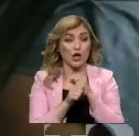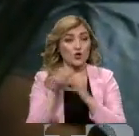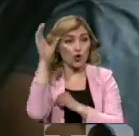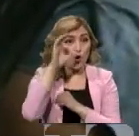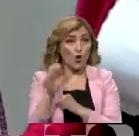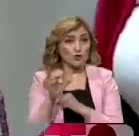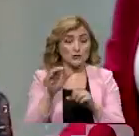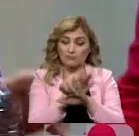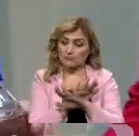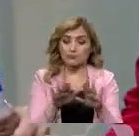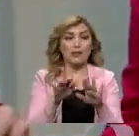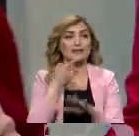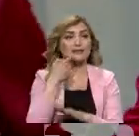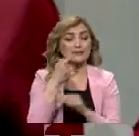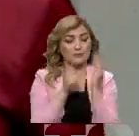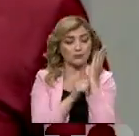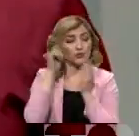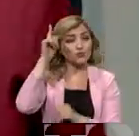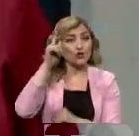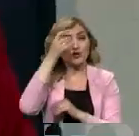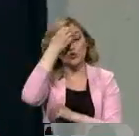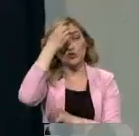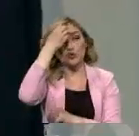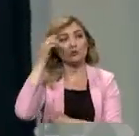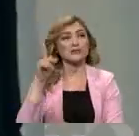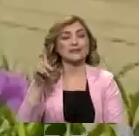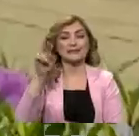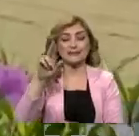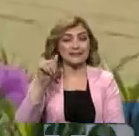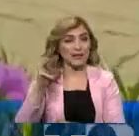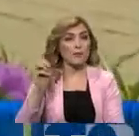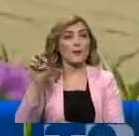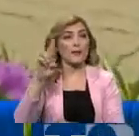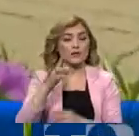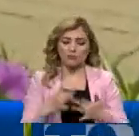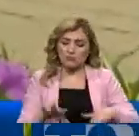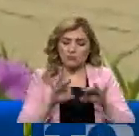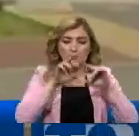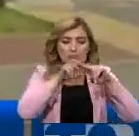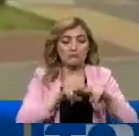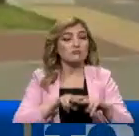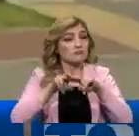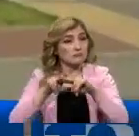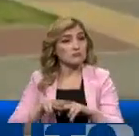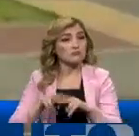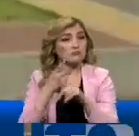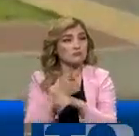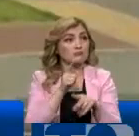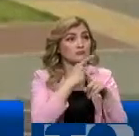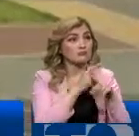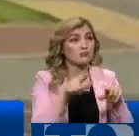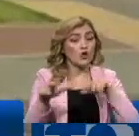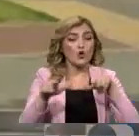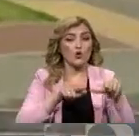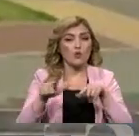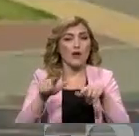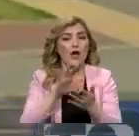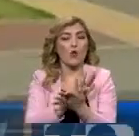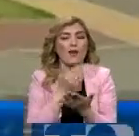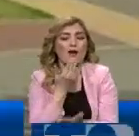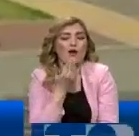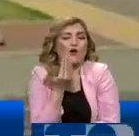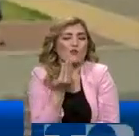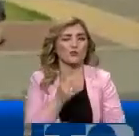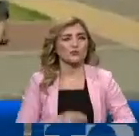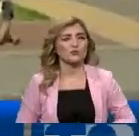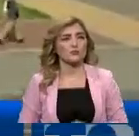Costa, aseguró la ministra de Educación, Montserrat Kramer, que es importante verificar el estado de las distintas unidades educativas, a